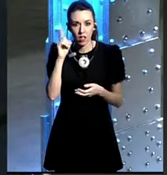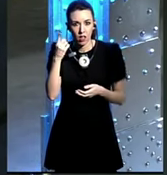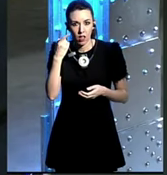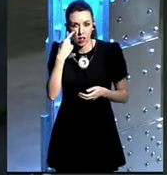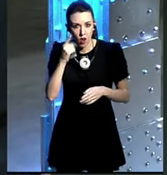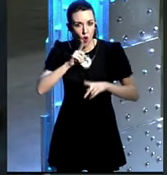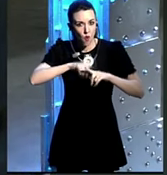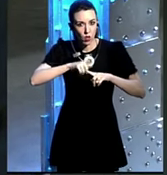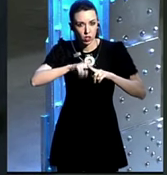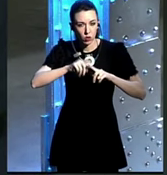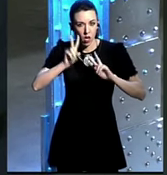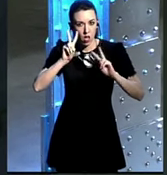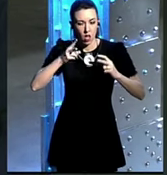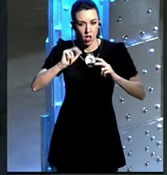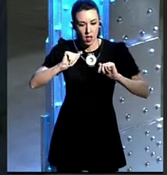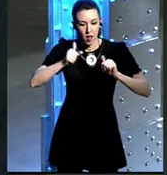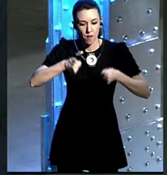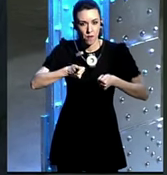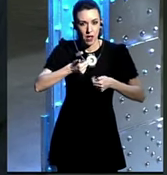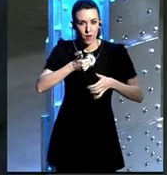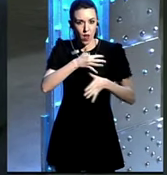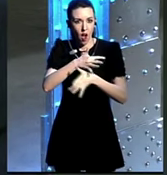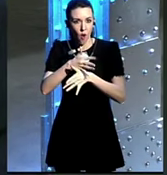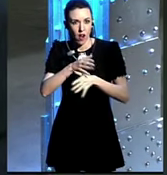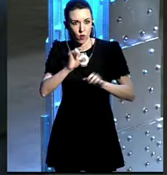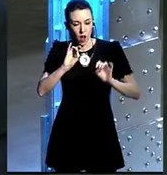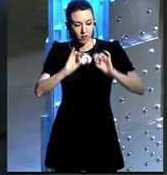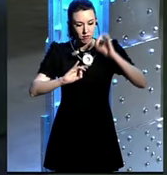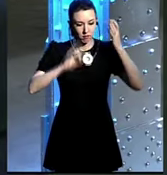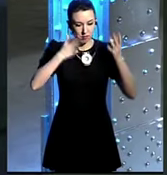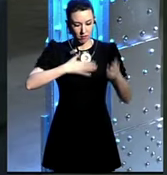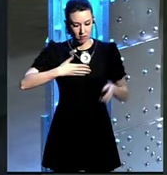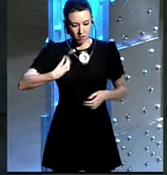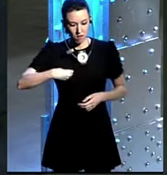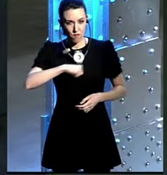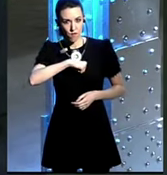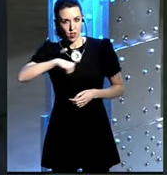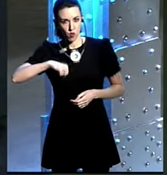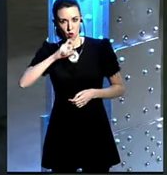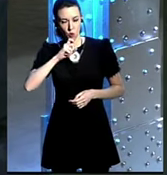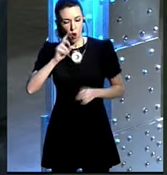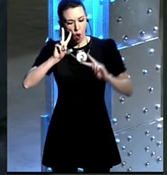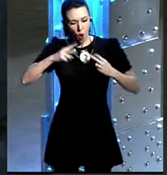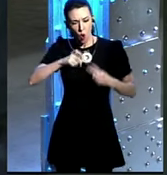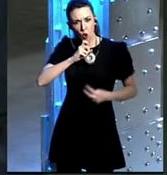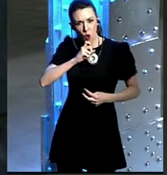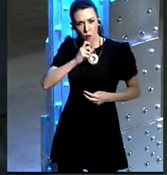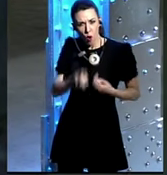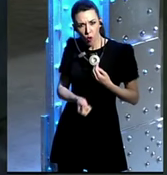su homosexualidad empieza a jugar a inventarse a sí mismo. ¿Cómo soy? ¿Cómo me